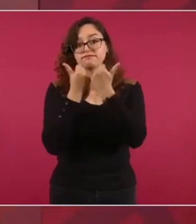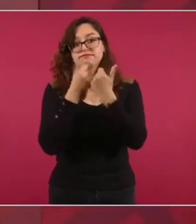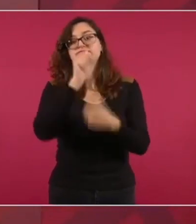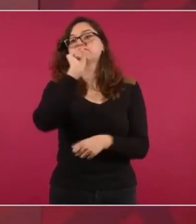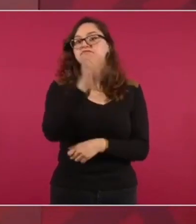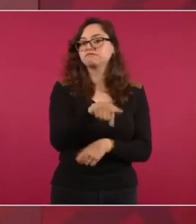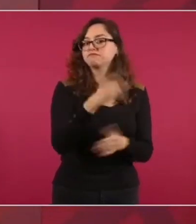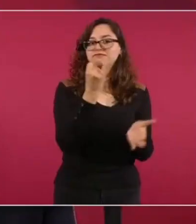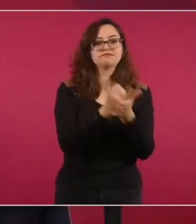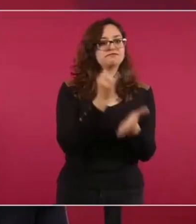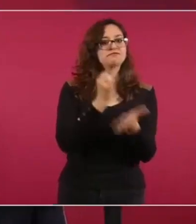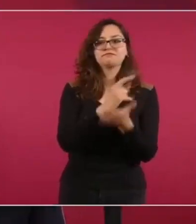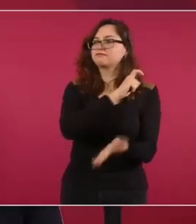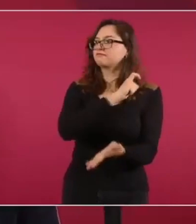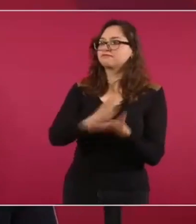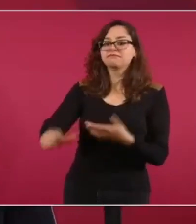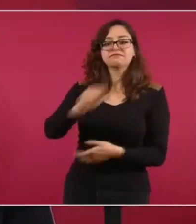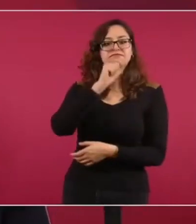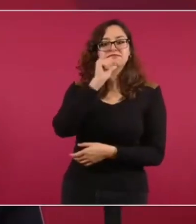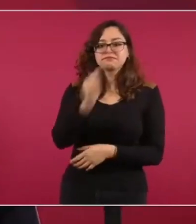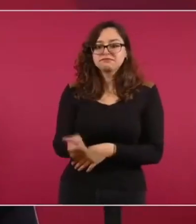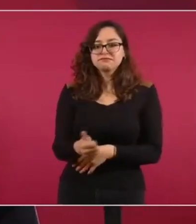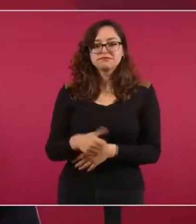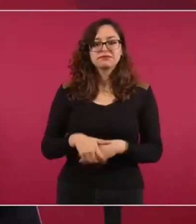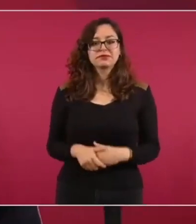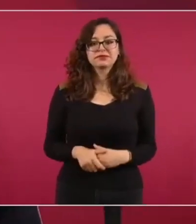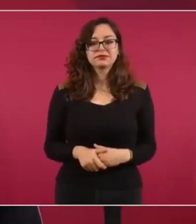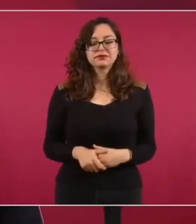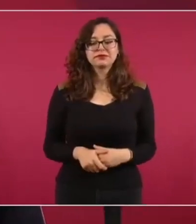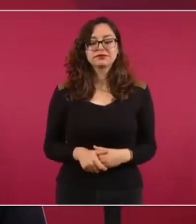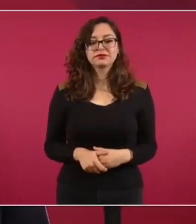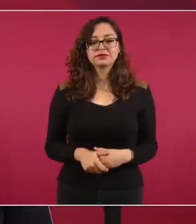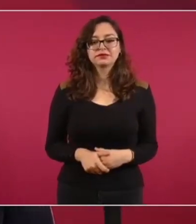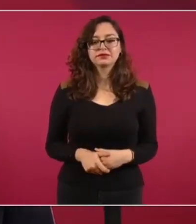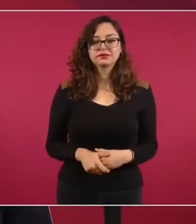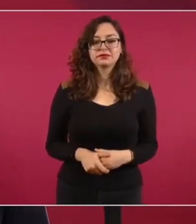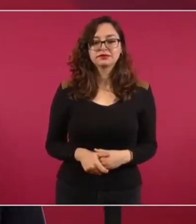y de esa manera